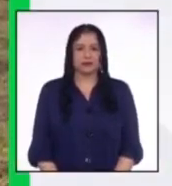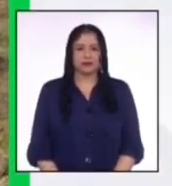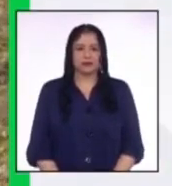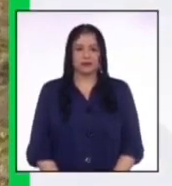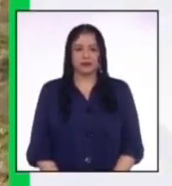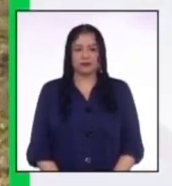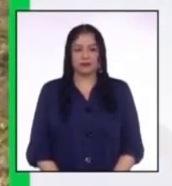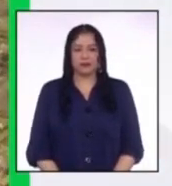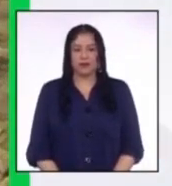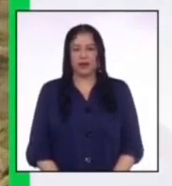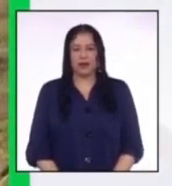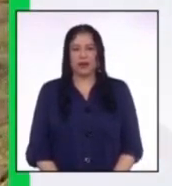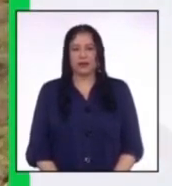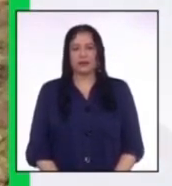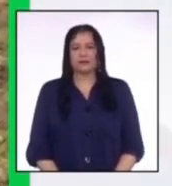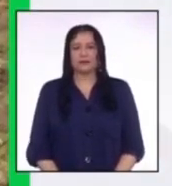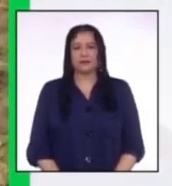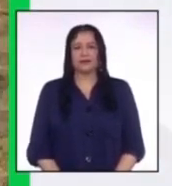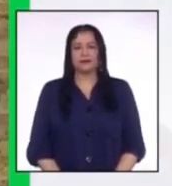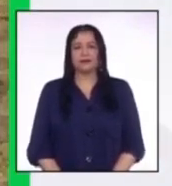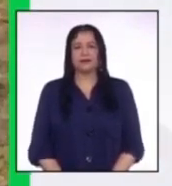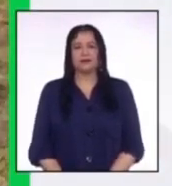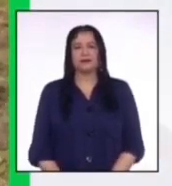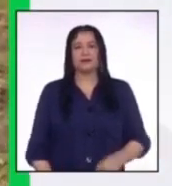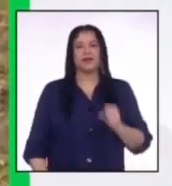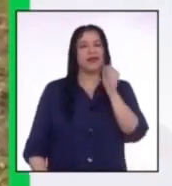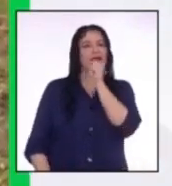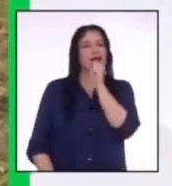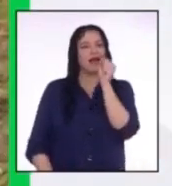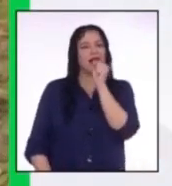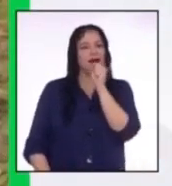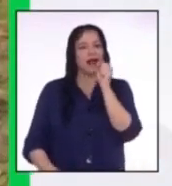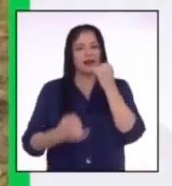el botón montador poco su canal